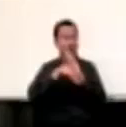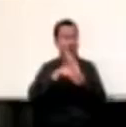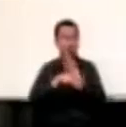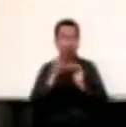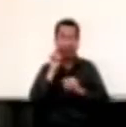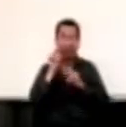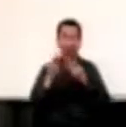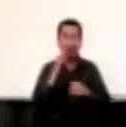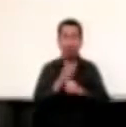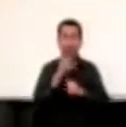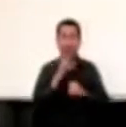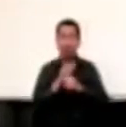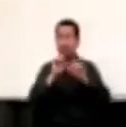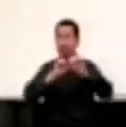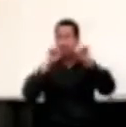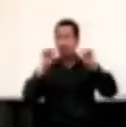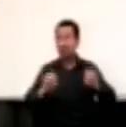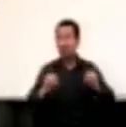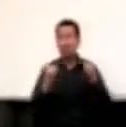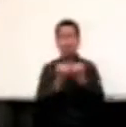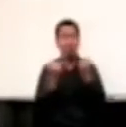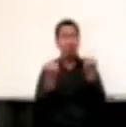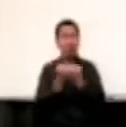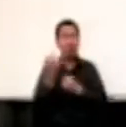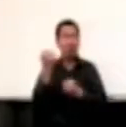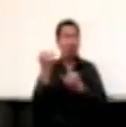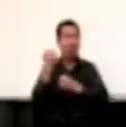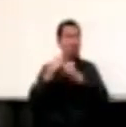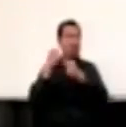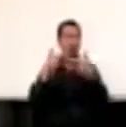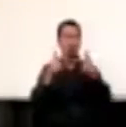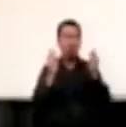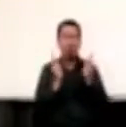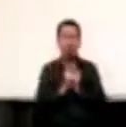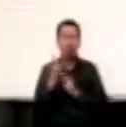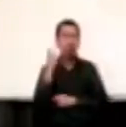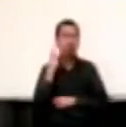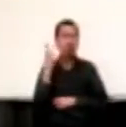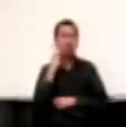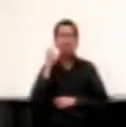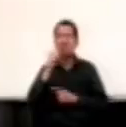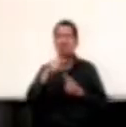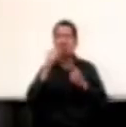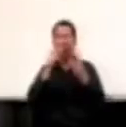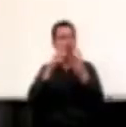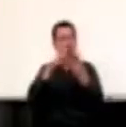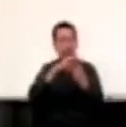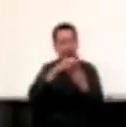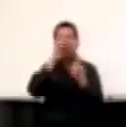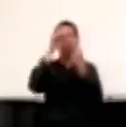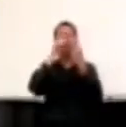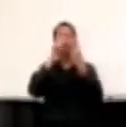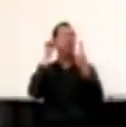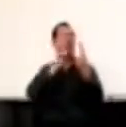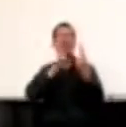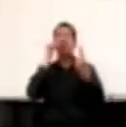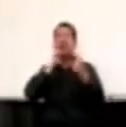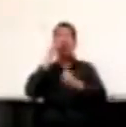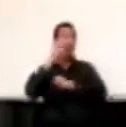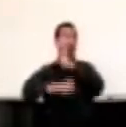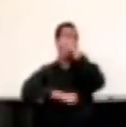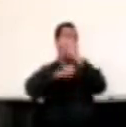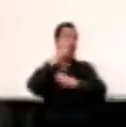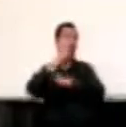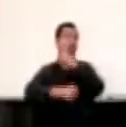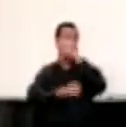tenemos de nuevo un sistema parecido a lo que tenemos en el pasado, un sistema de partido dominante o predominante, donde obviamente toda la oposición se agrupa en